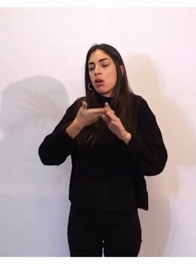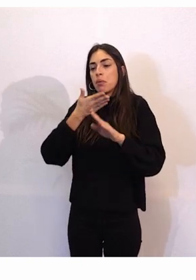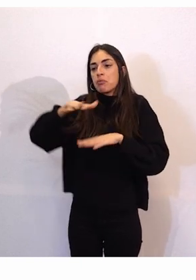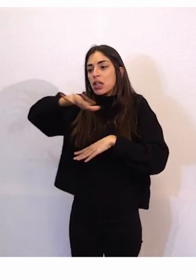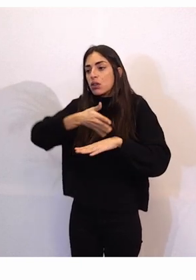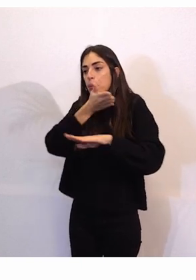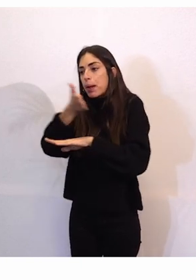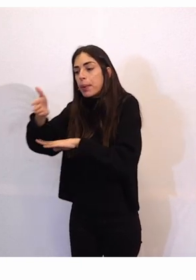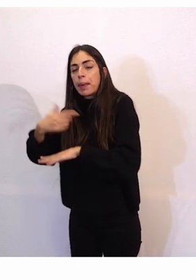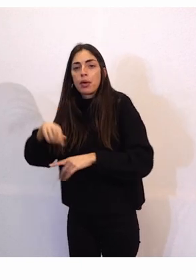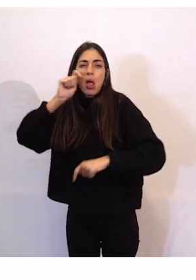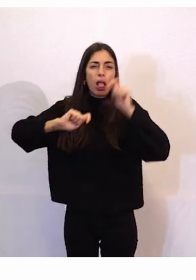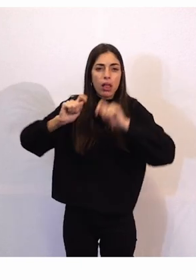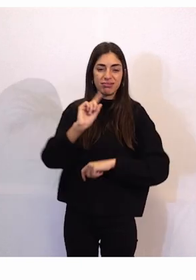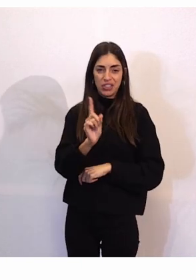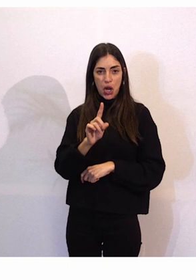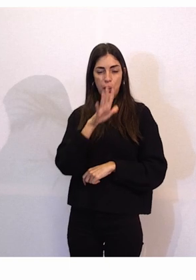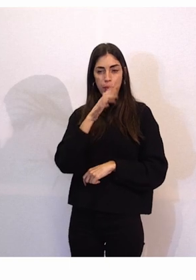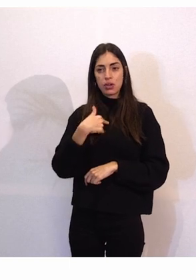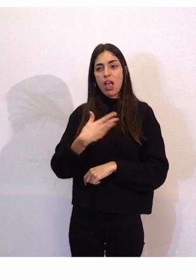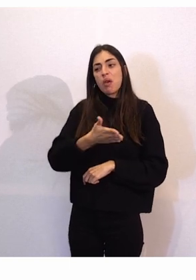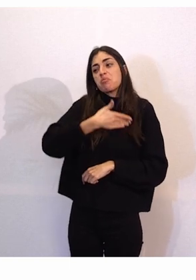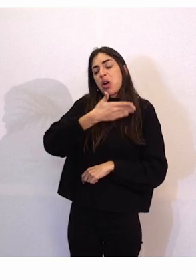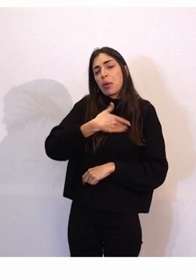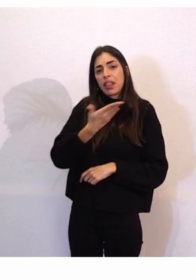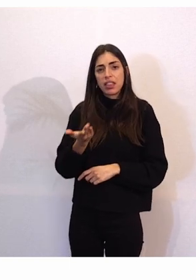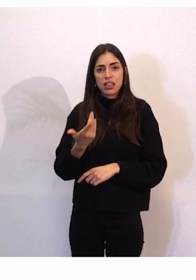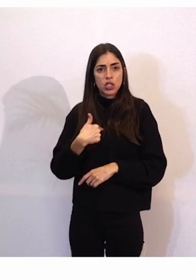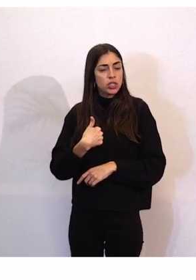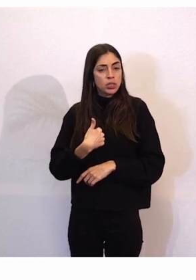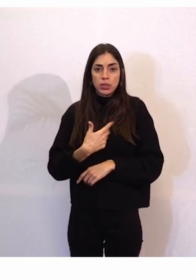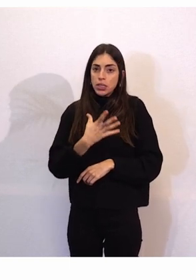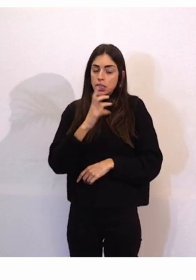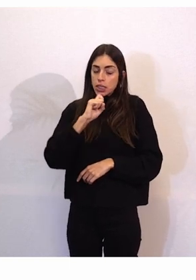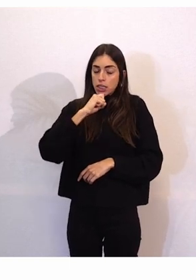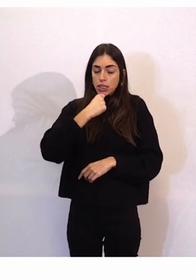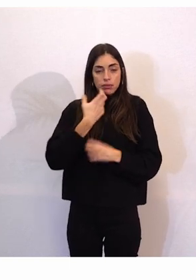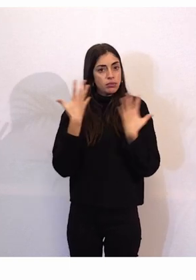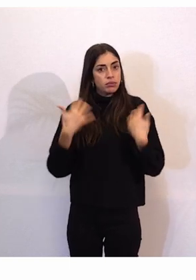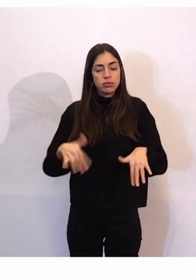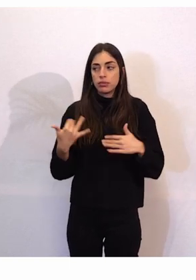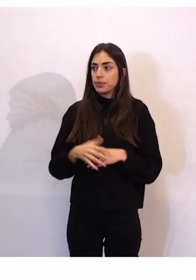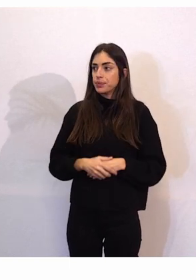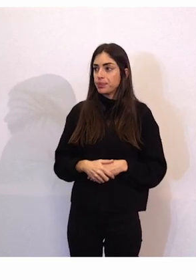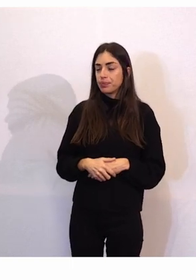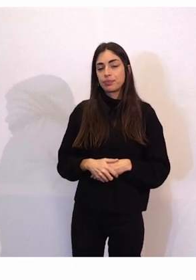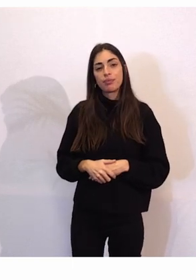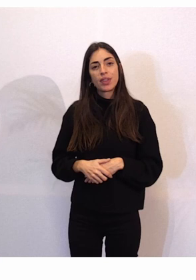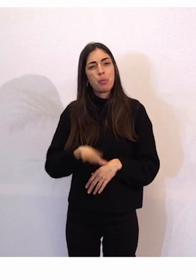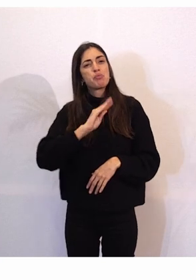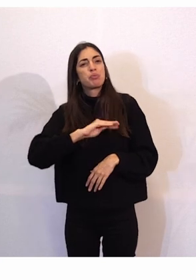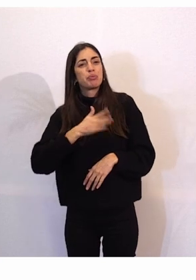No. ¿Eh? Porque a mí cuando me dicen, ay, pobrecica, es lo que peor me pueden decir. El